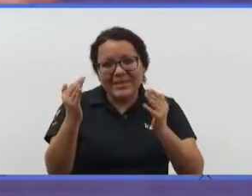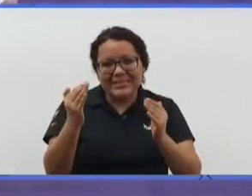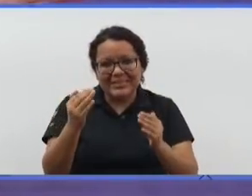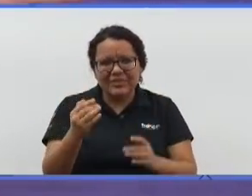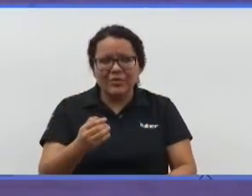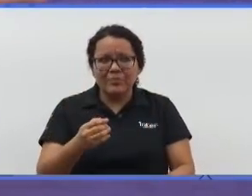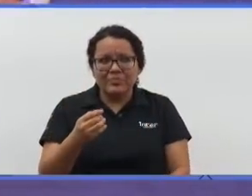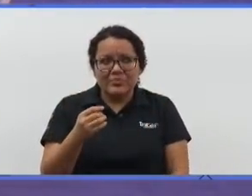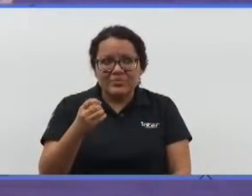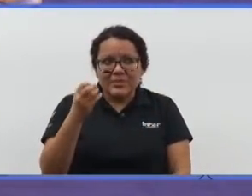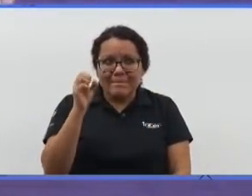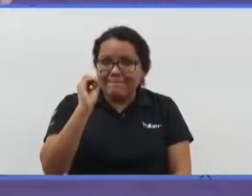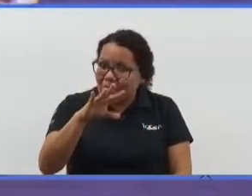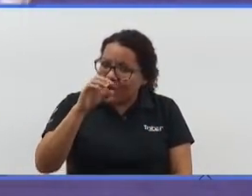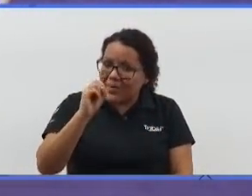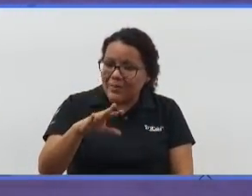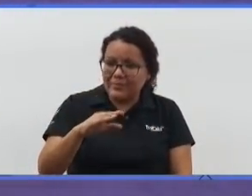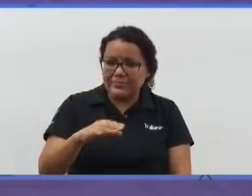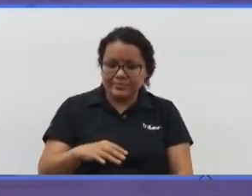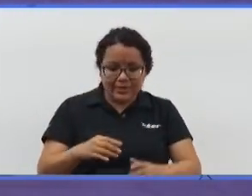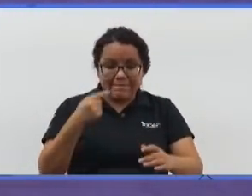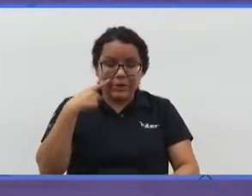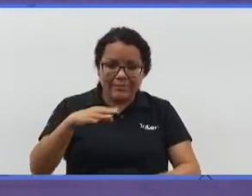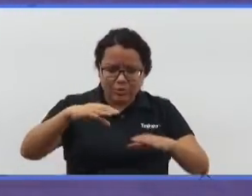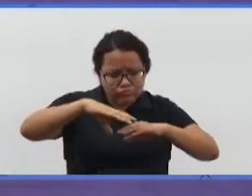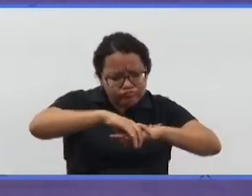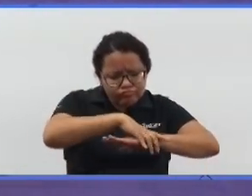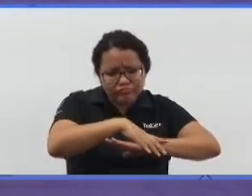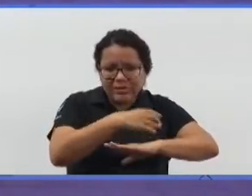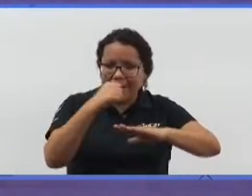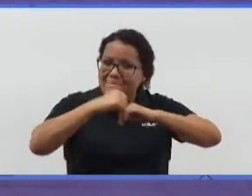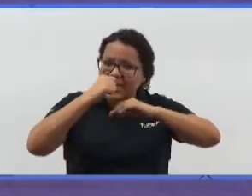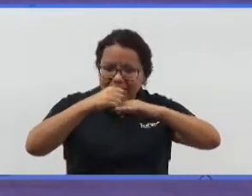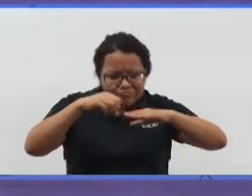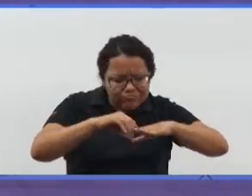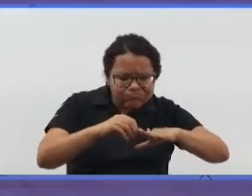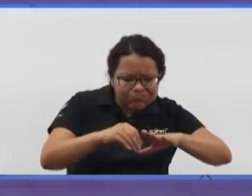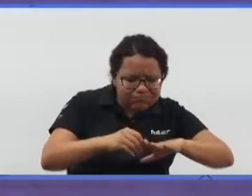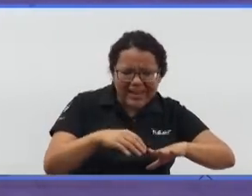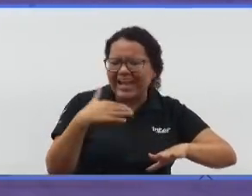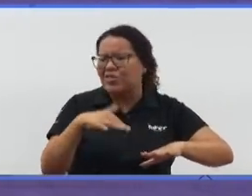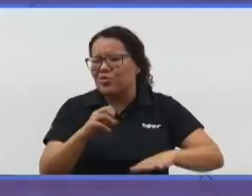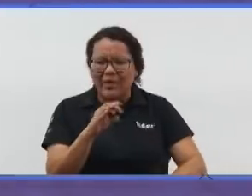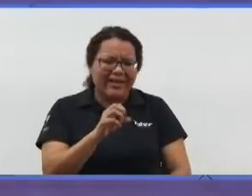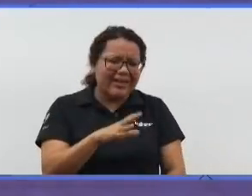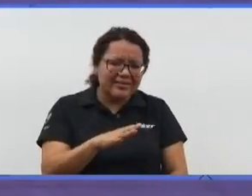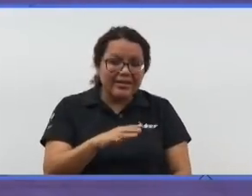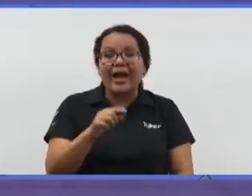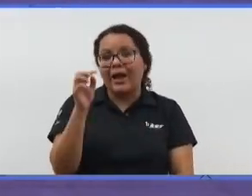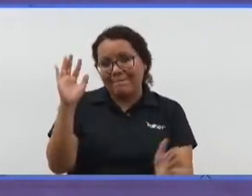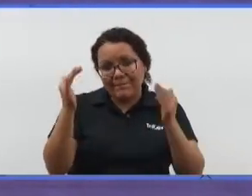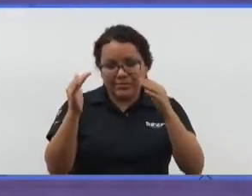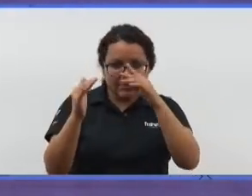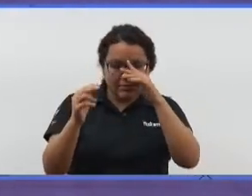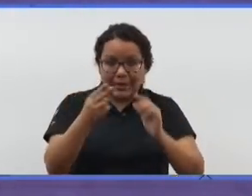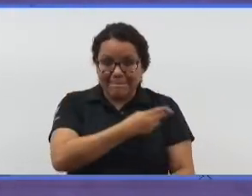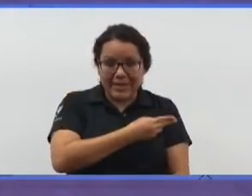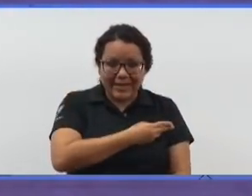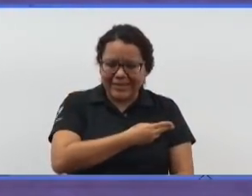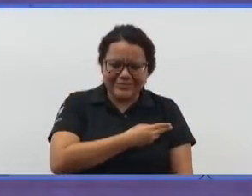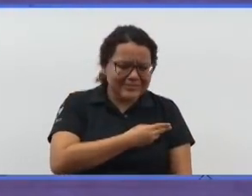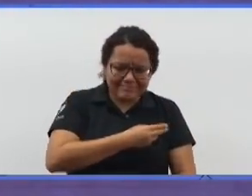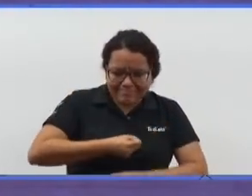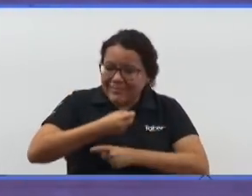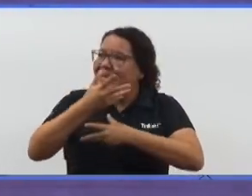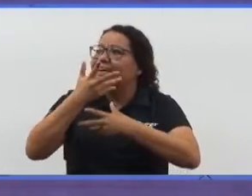donde le hacían así para pegarle al animalito y que avanzara el aguijón usted solito se está haciendo daño un pecado no confesado es algo que le